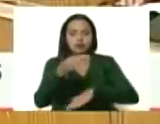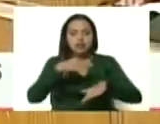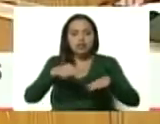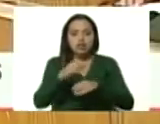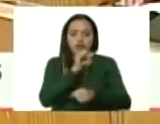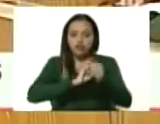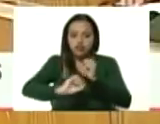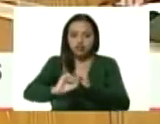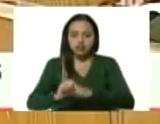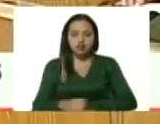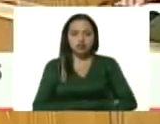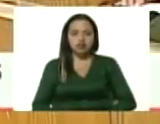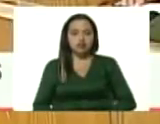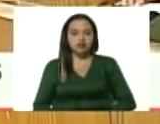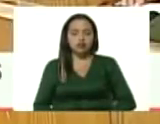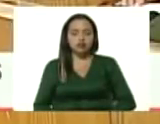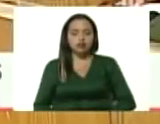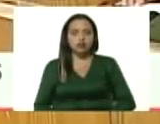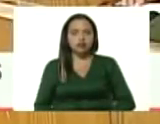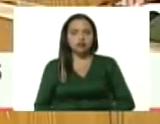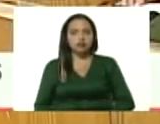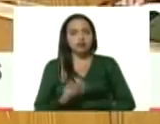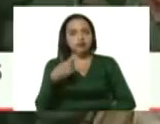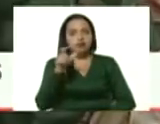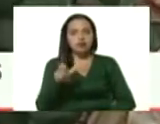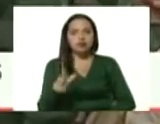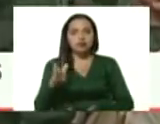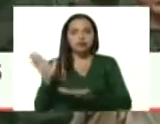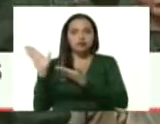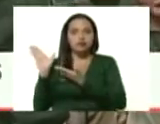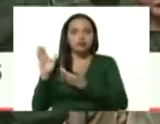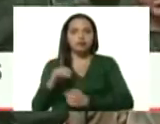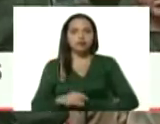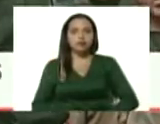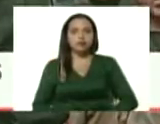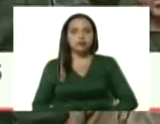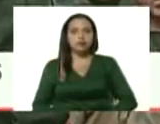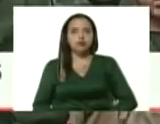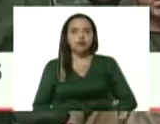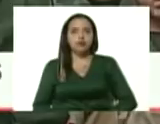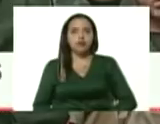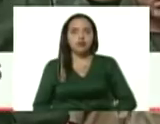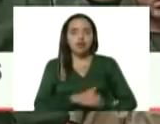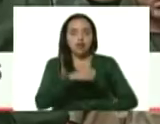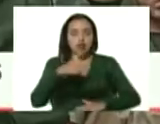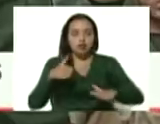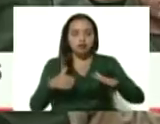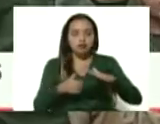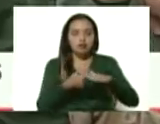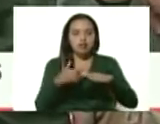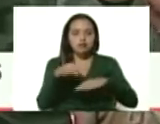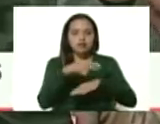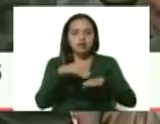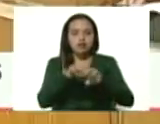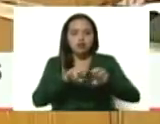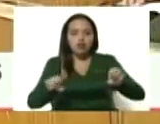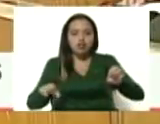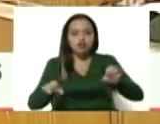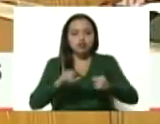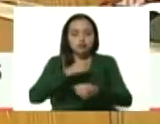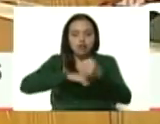al almirante Eladio José Gregorio Jiménez Ratia, viceministro de Educación para la Defensa, la Educación,